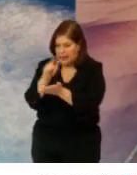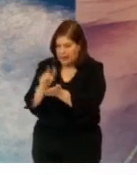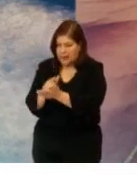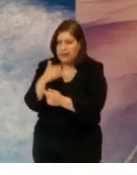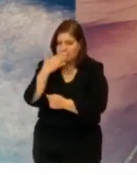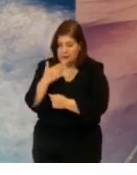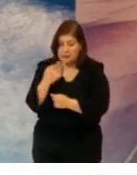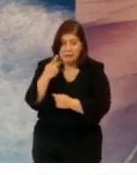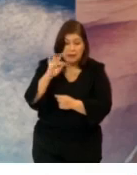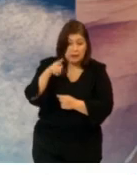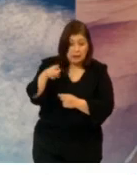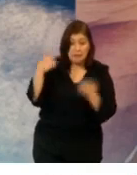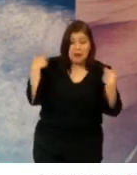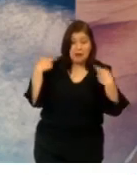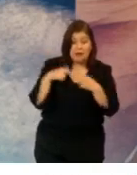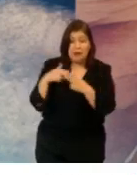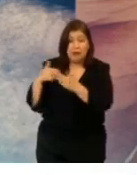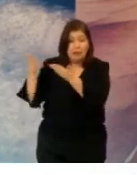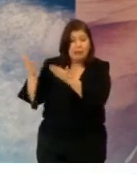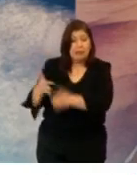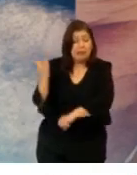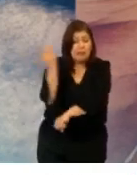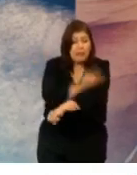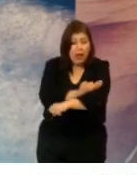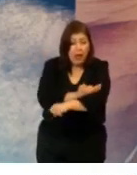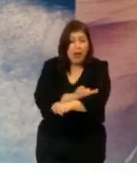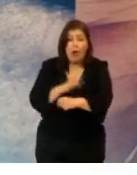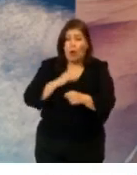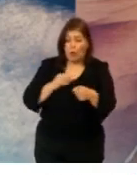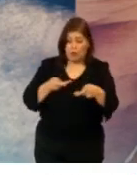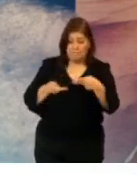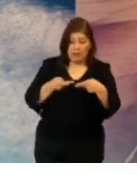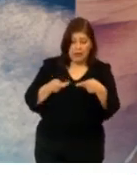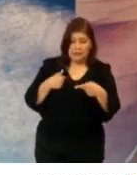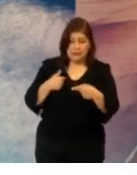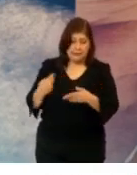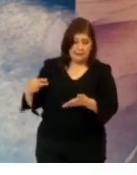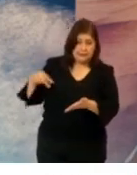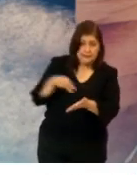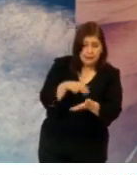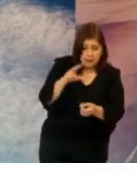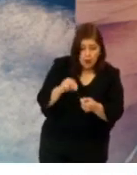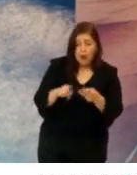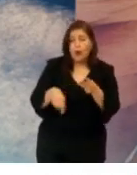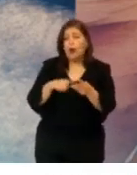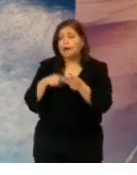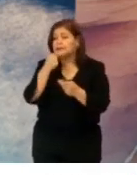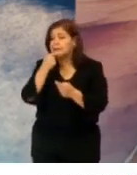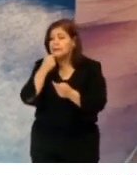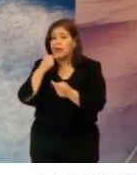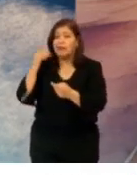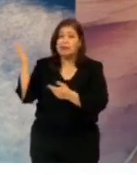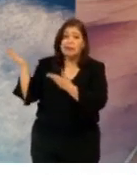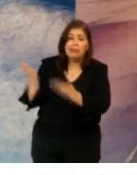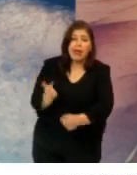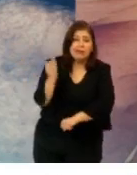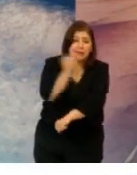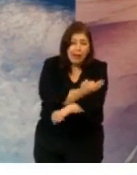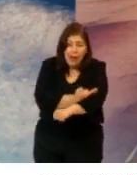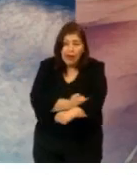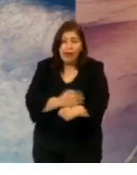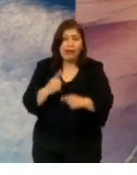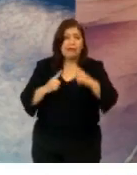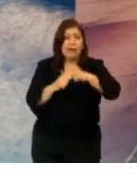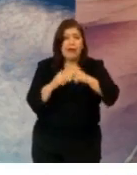profesores no llegan a tiempo al aula de clase, con las clases preparadas, y los niños no llegan a tiempo a las aulas, con las